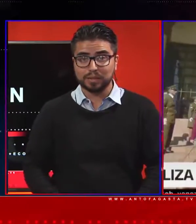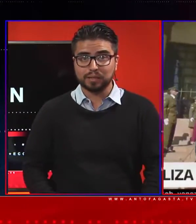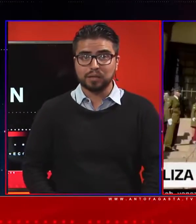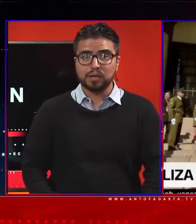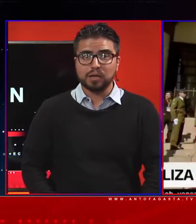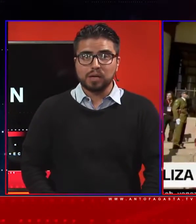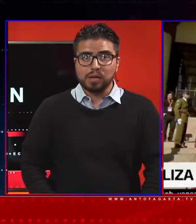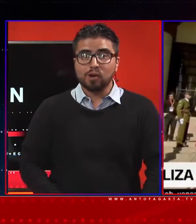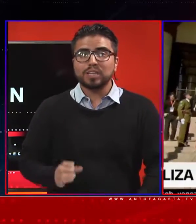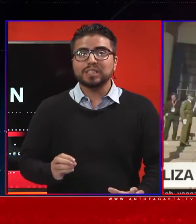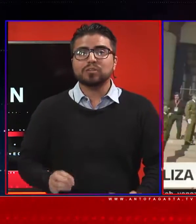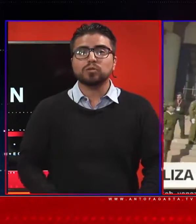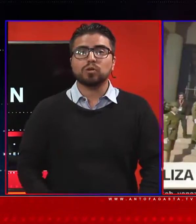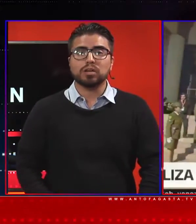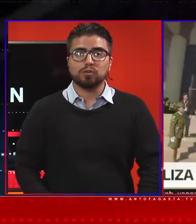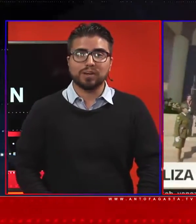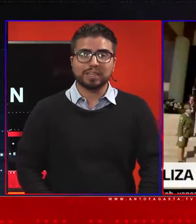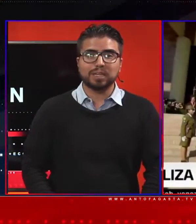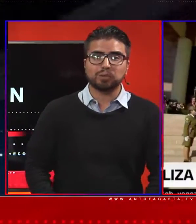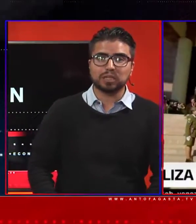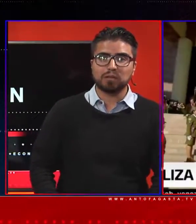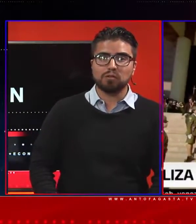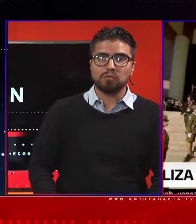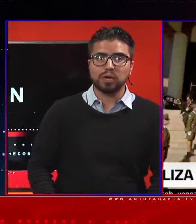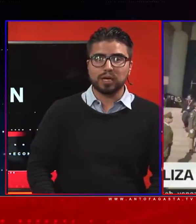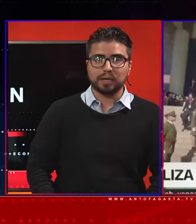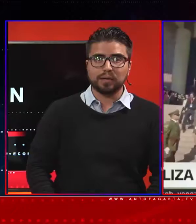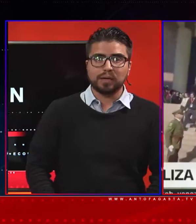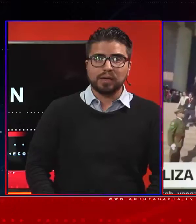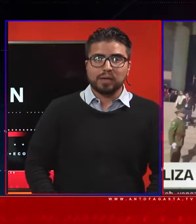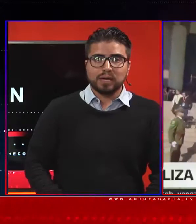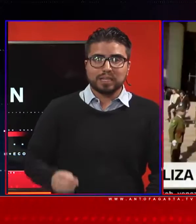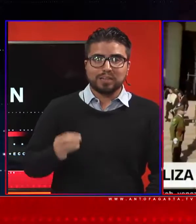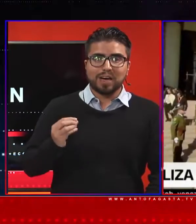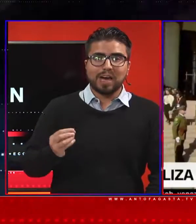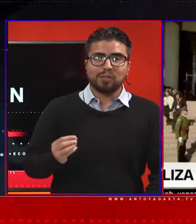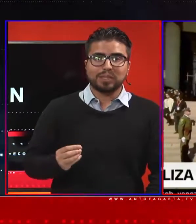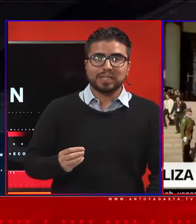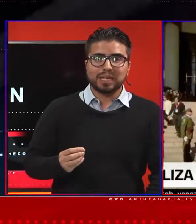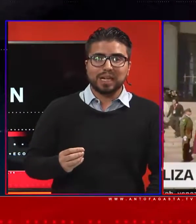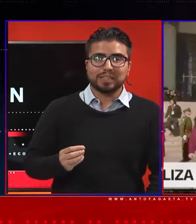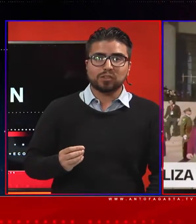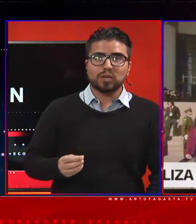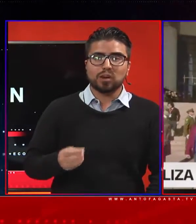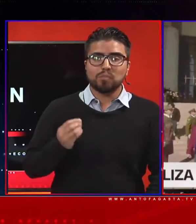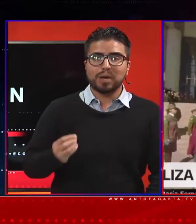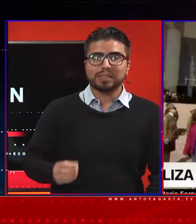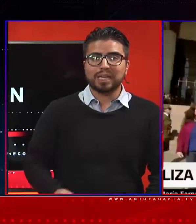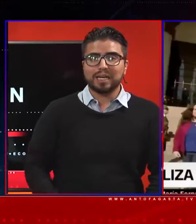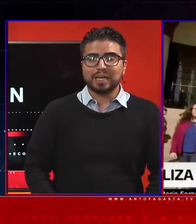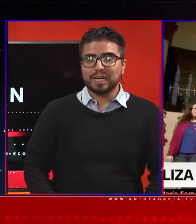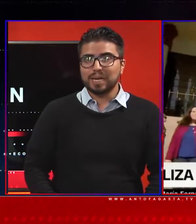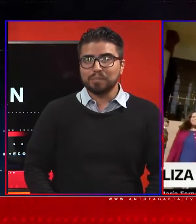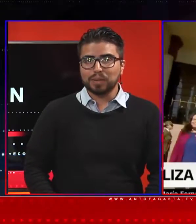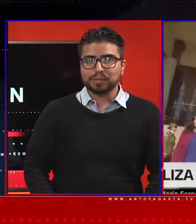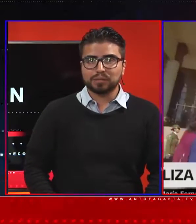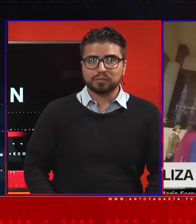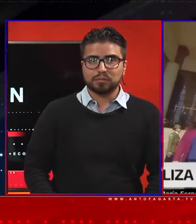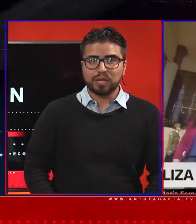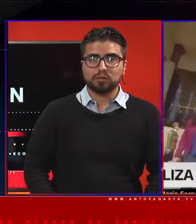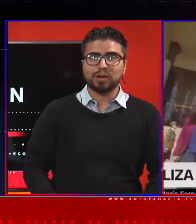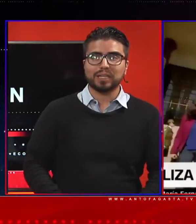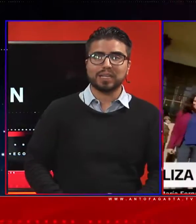principalmente lo que se anunció y fue bastante positivo fue que se va a comenzar a desarrollar aún más las energías